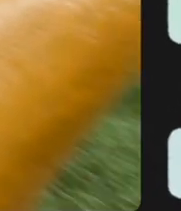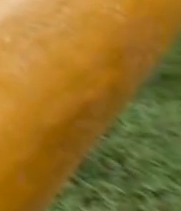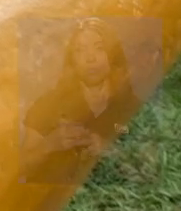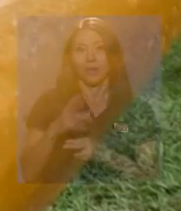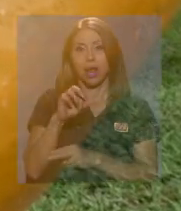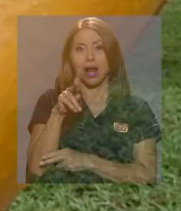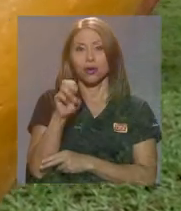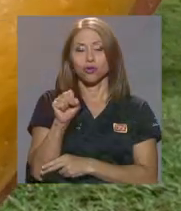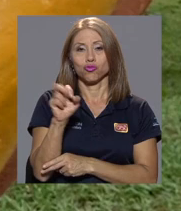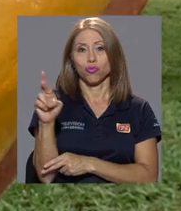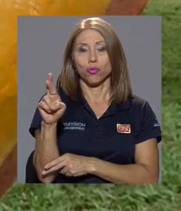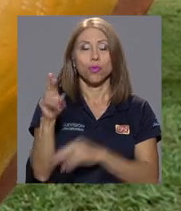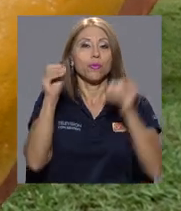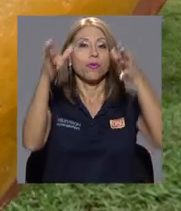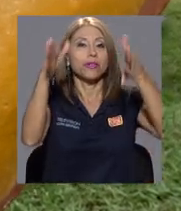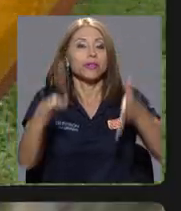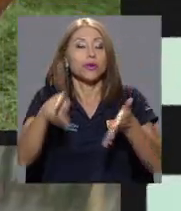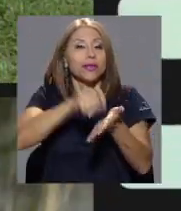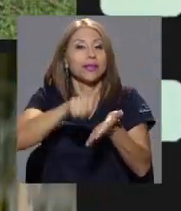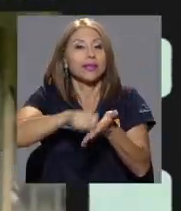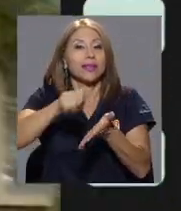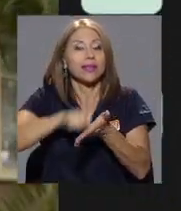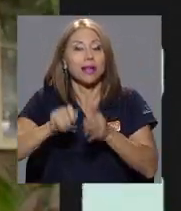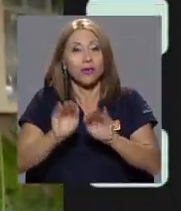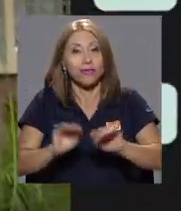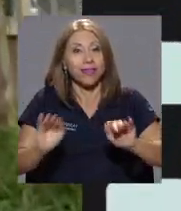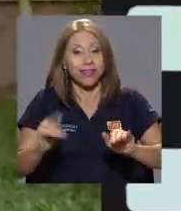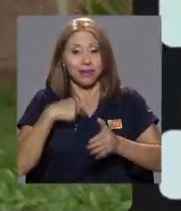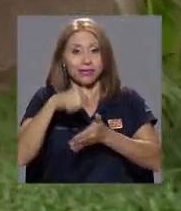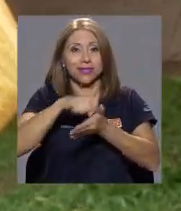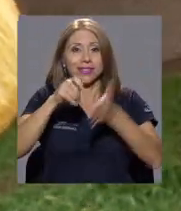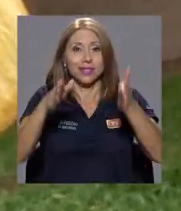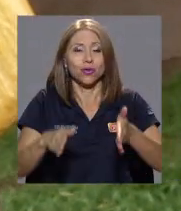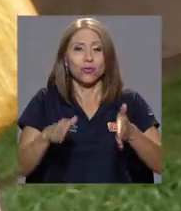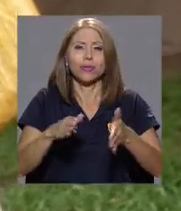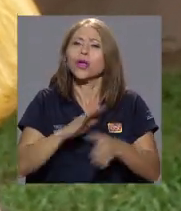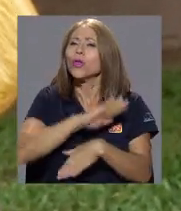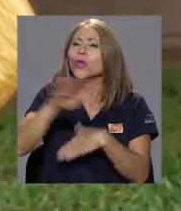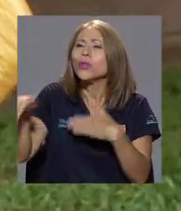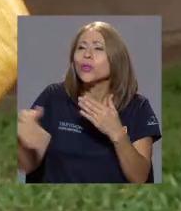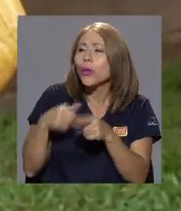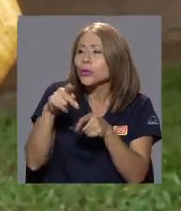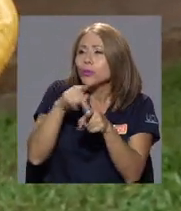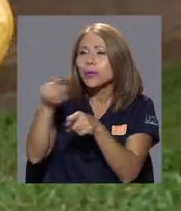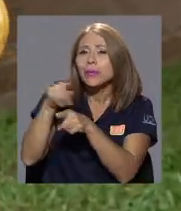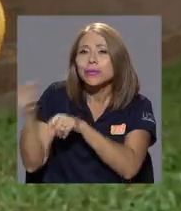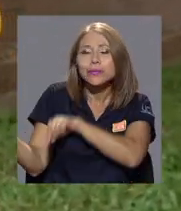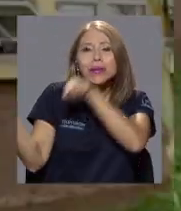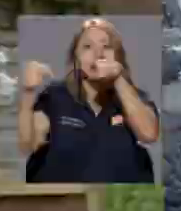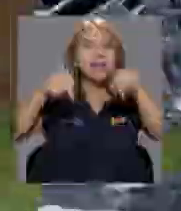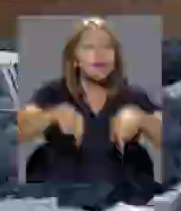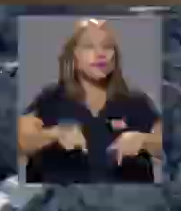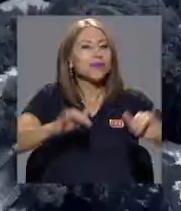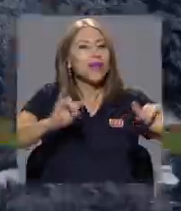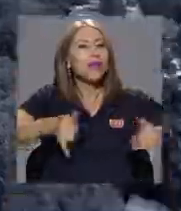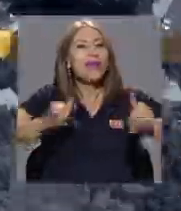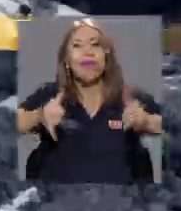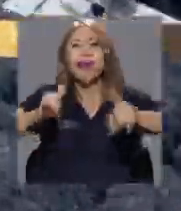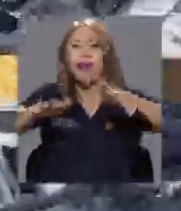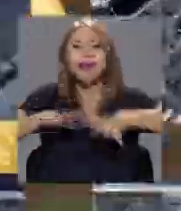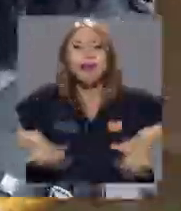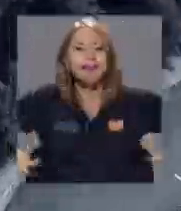Soy Carlos Rubio, profesor de literatura infantil, escritor. Todos los primos veníamos a jugar al